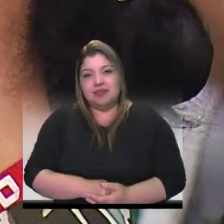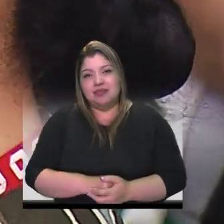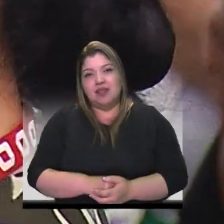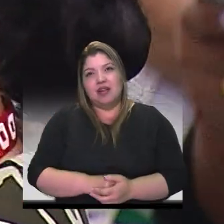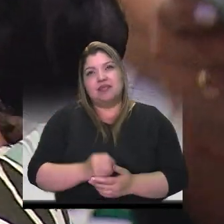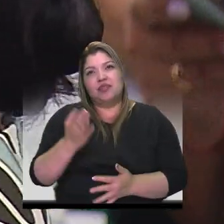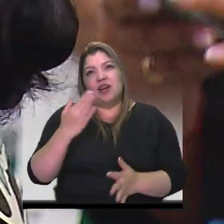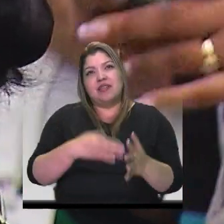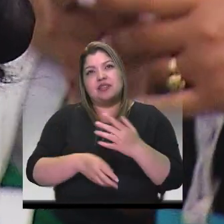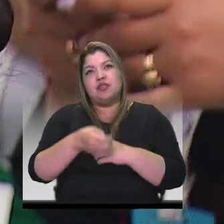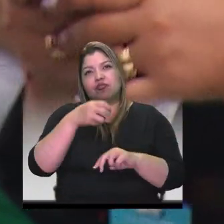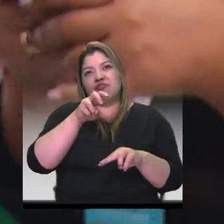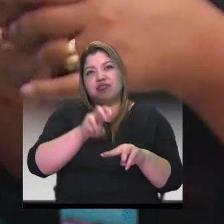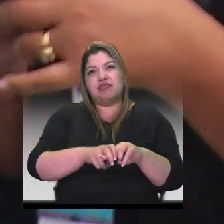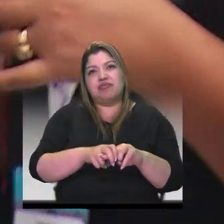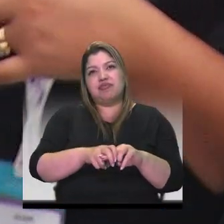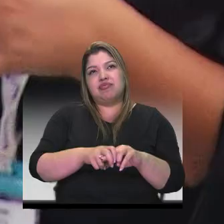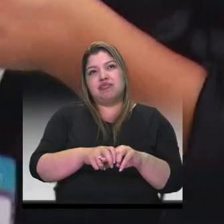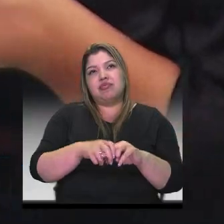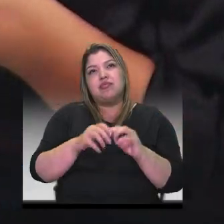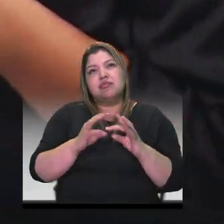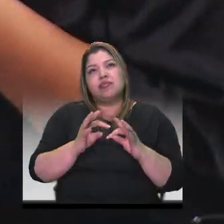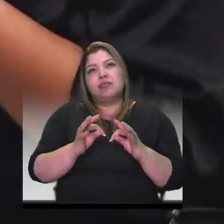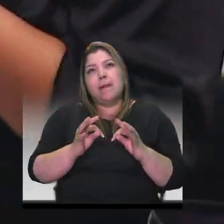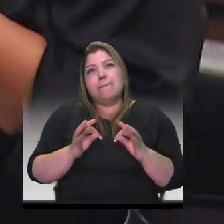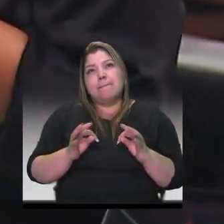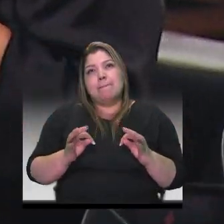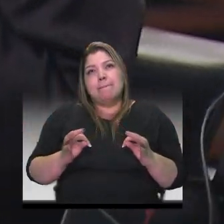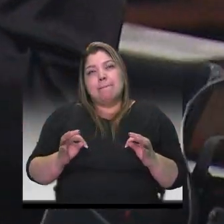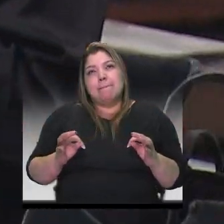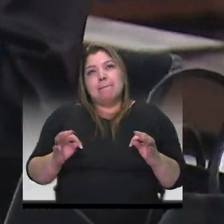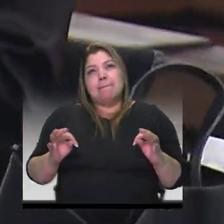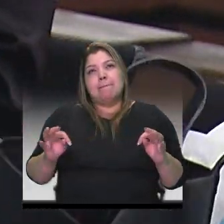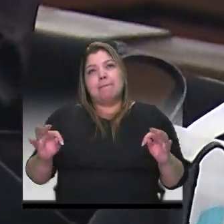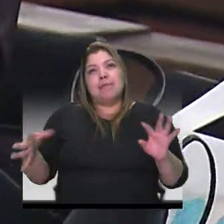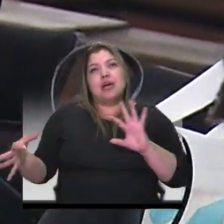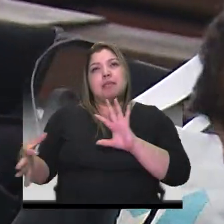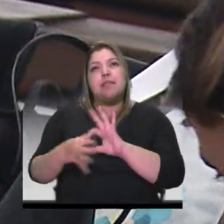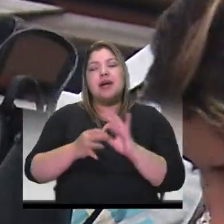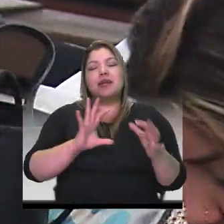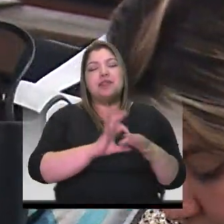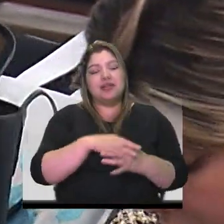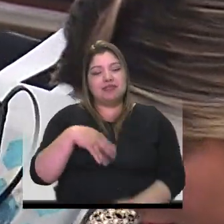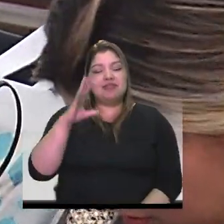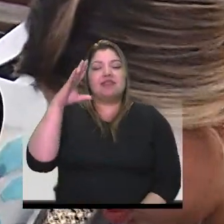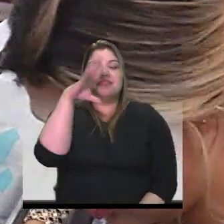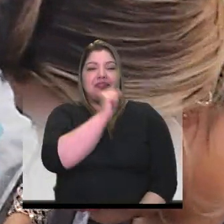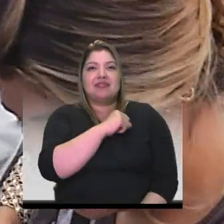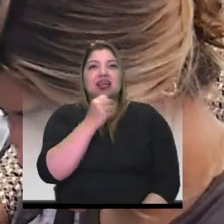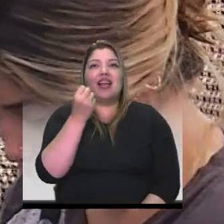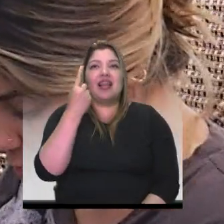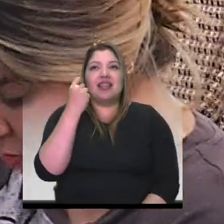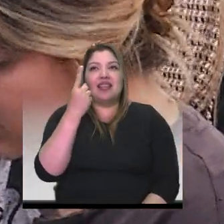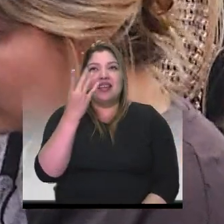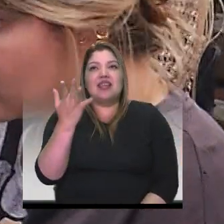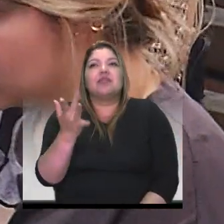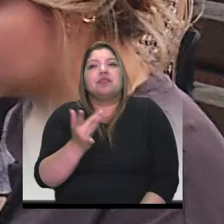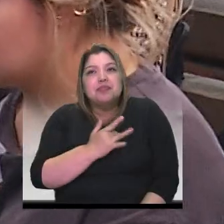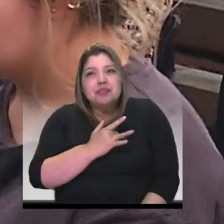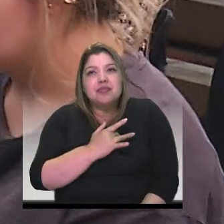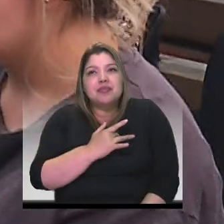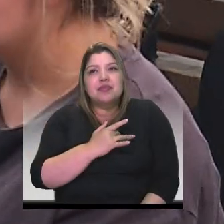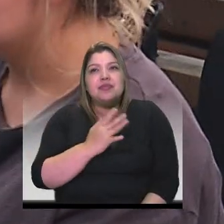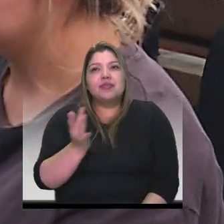en silencio y logra conectar, comprende que tiene mucho sentido y que hay una... Y que el sentido